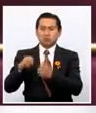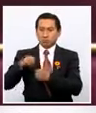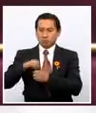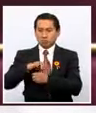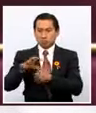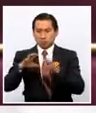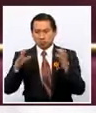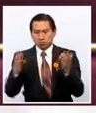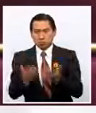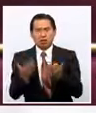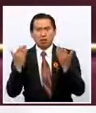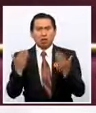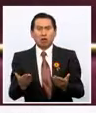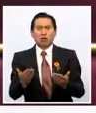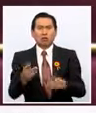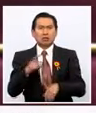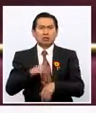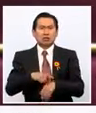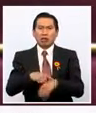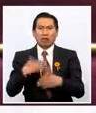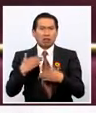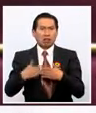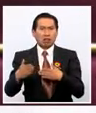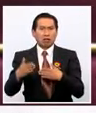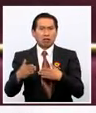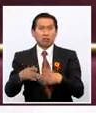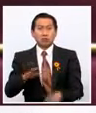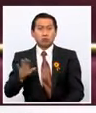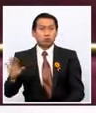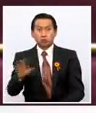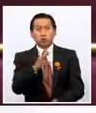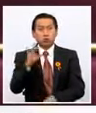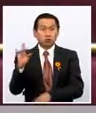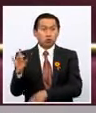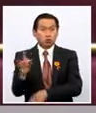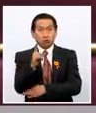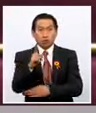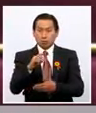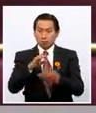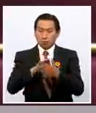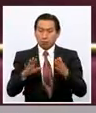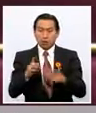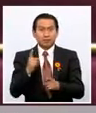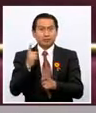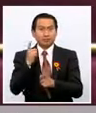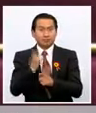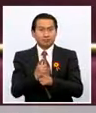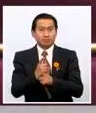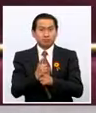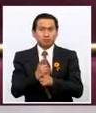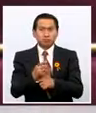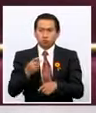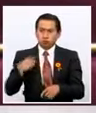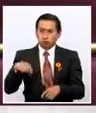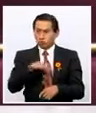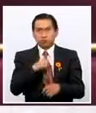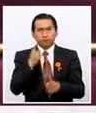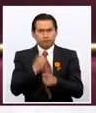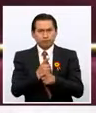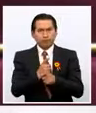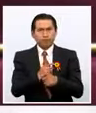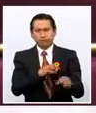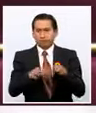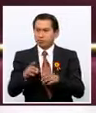los bolivianos logramos pacificar el país del modo en que lo hicimos lo hicimos